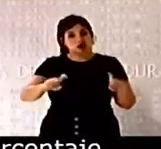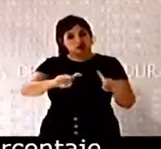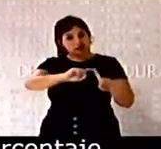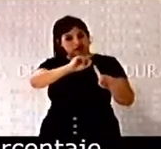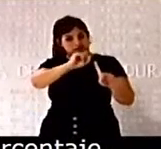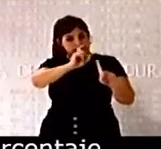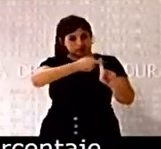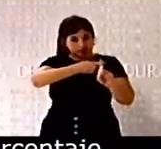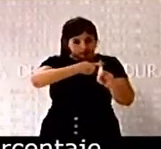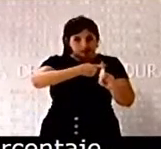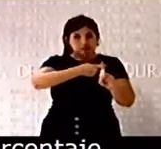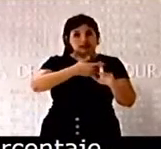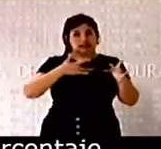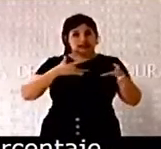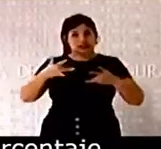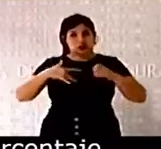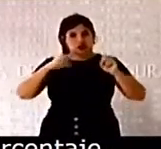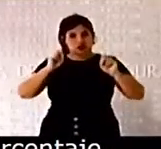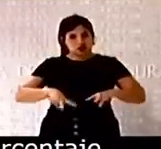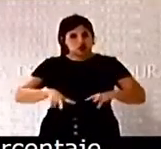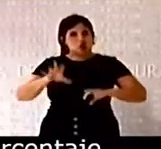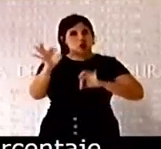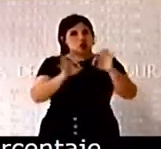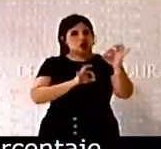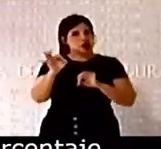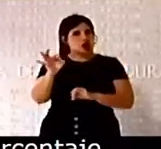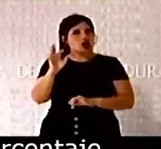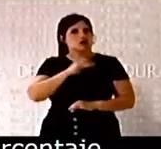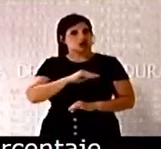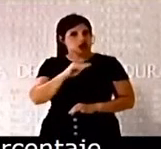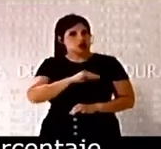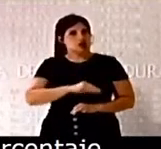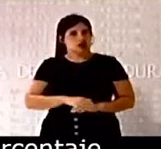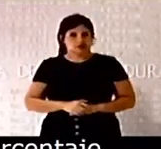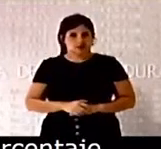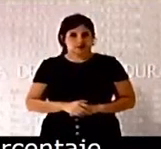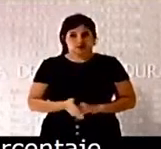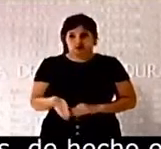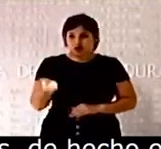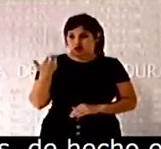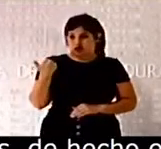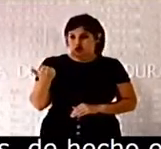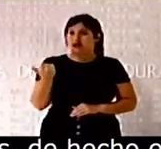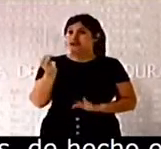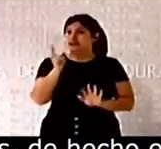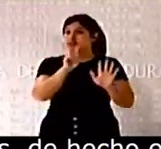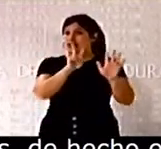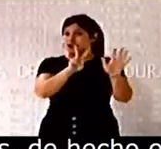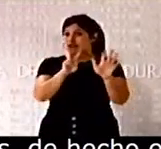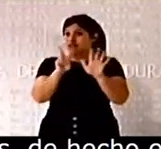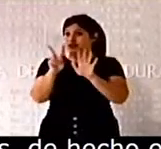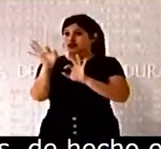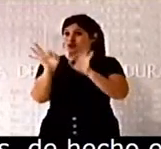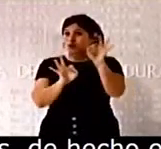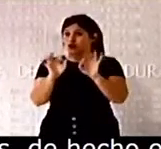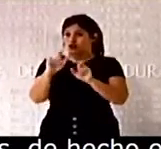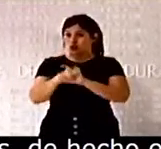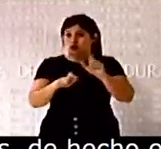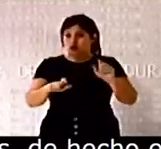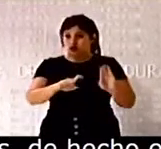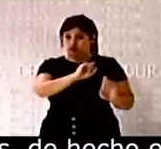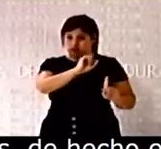diagnosticadas asintomáticas. De hecho, en el último día, más del 77% de los